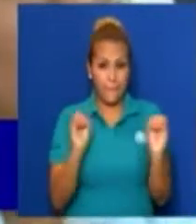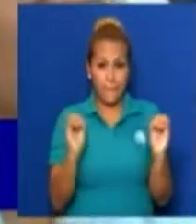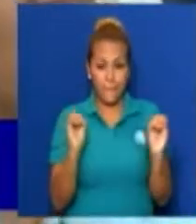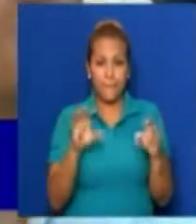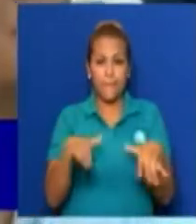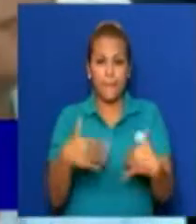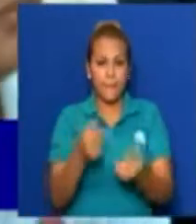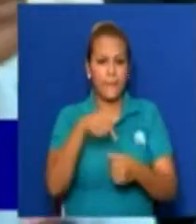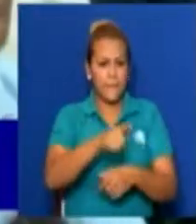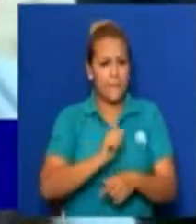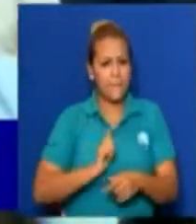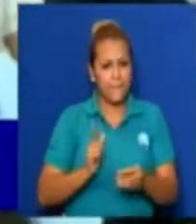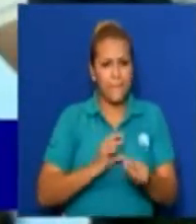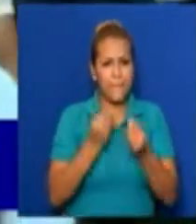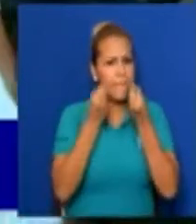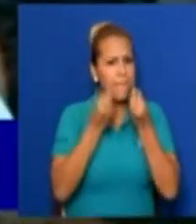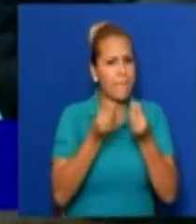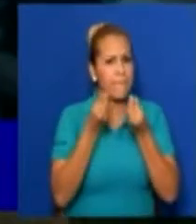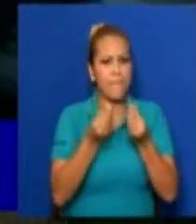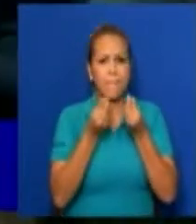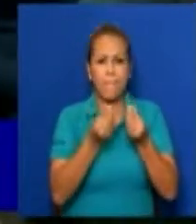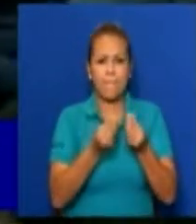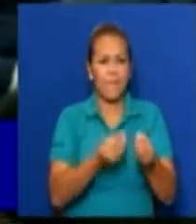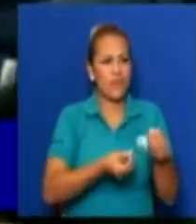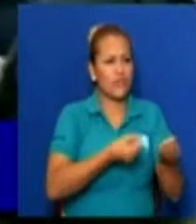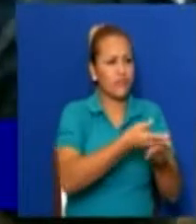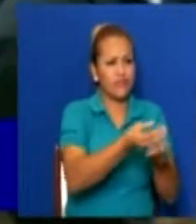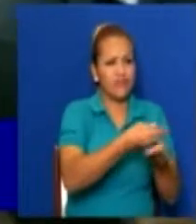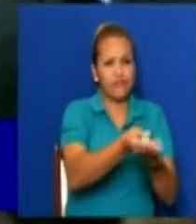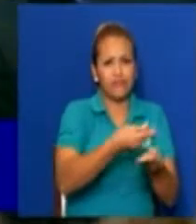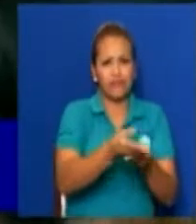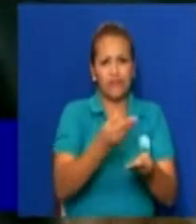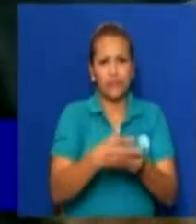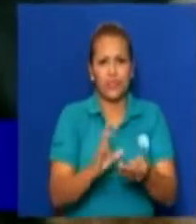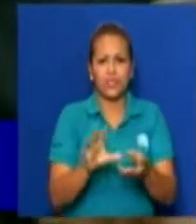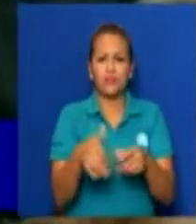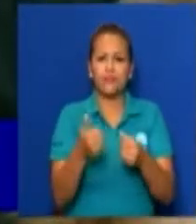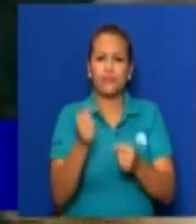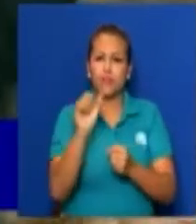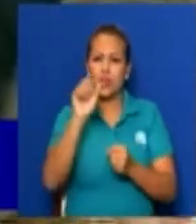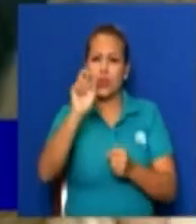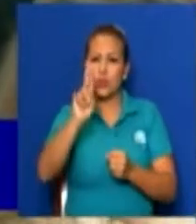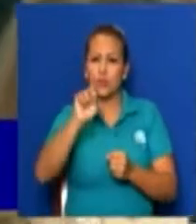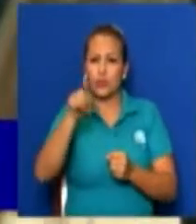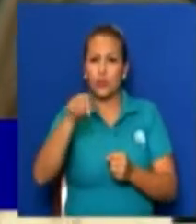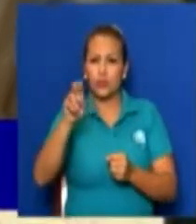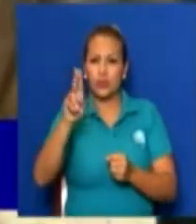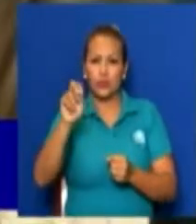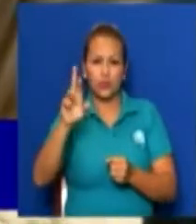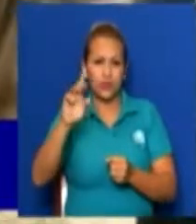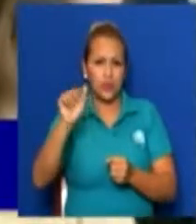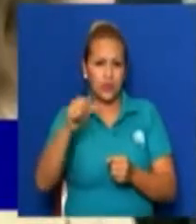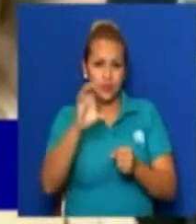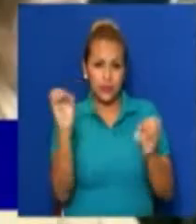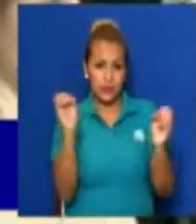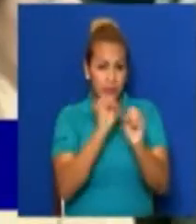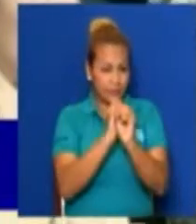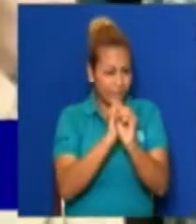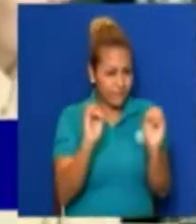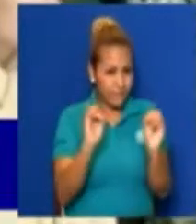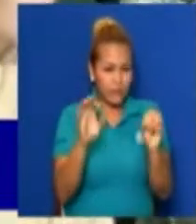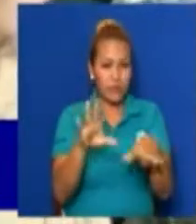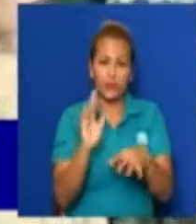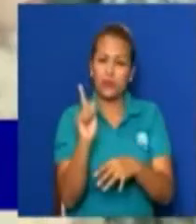ha beneficiado a miles de mujeres, el programa Usura Cero, el programa Crisol, es decir, todos